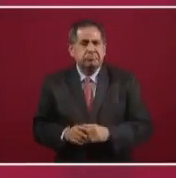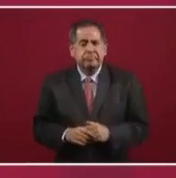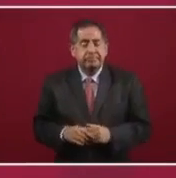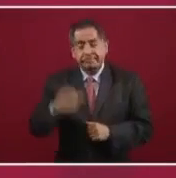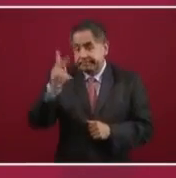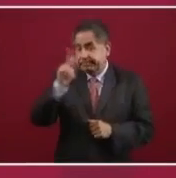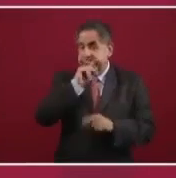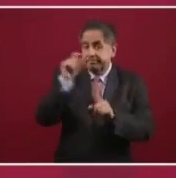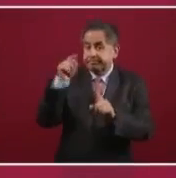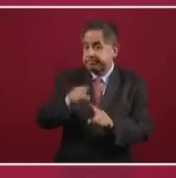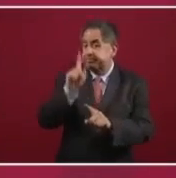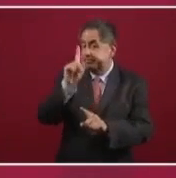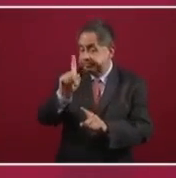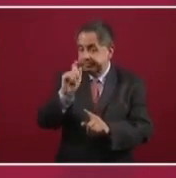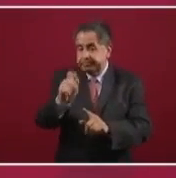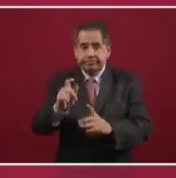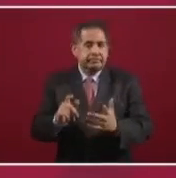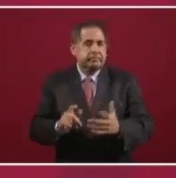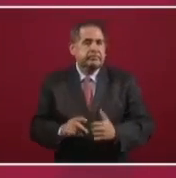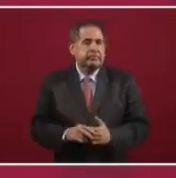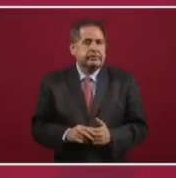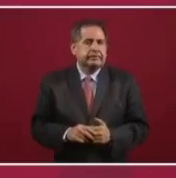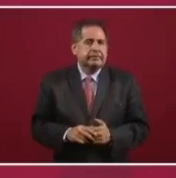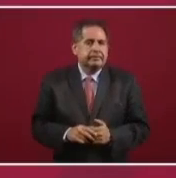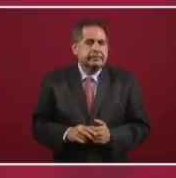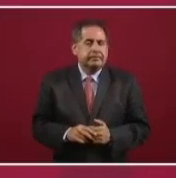pero también